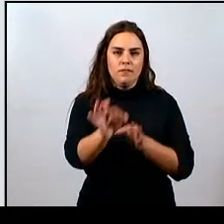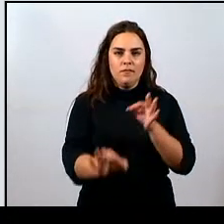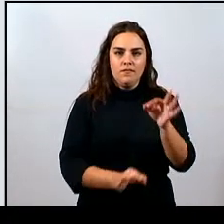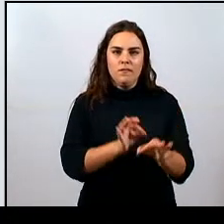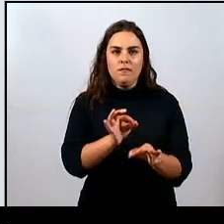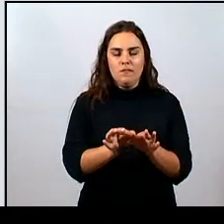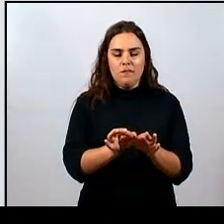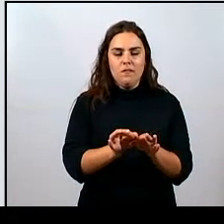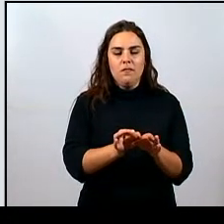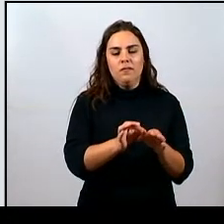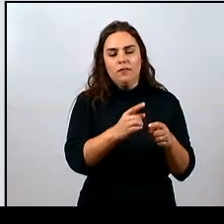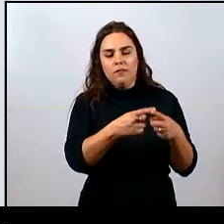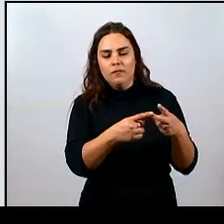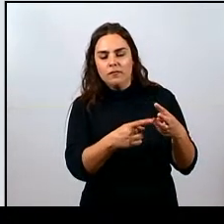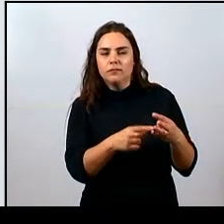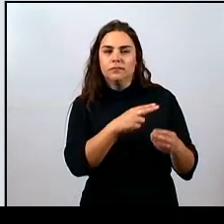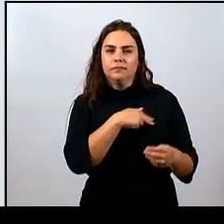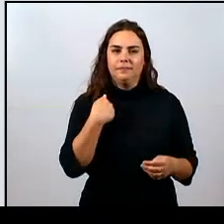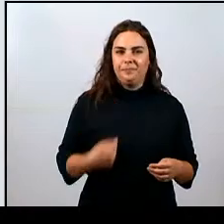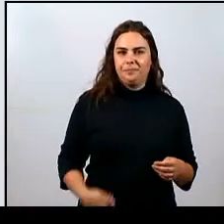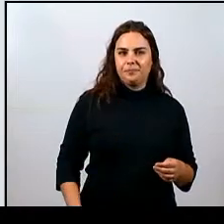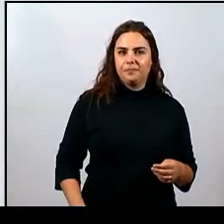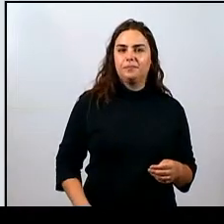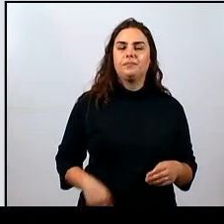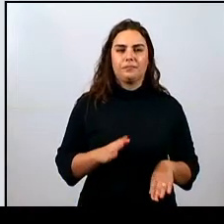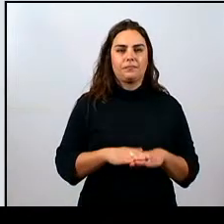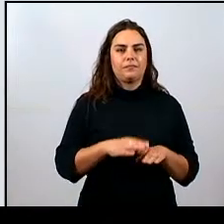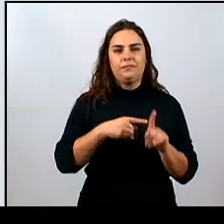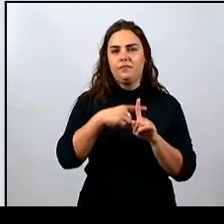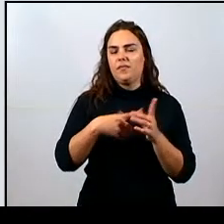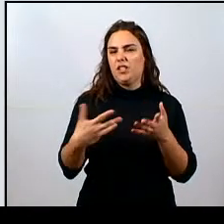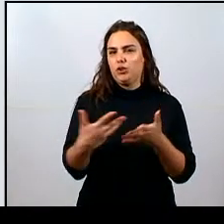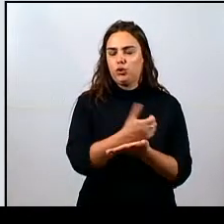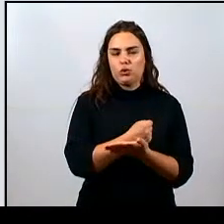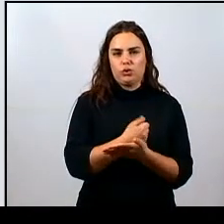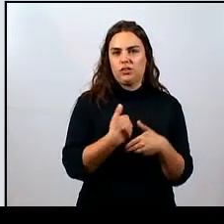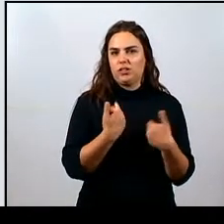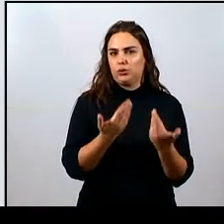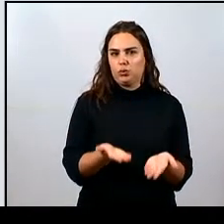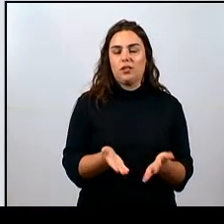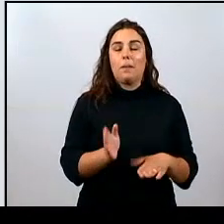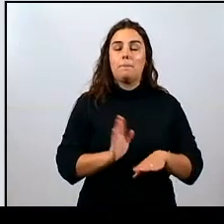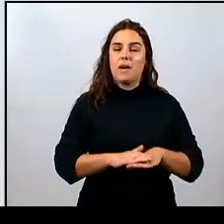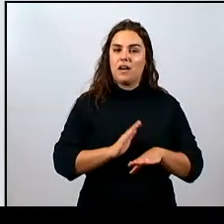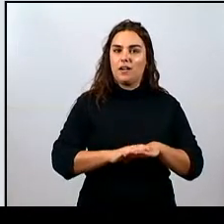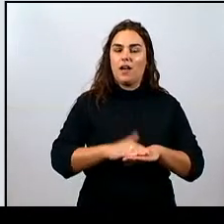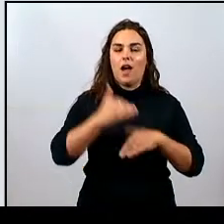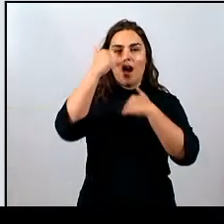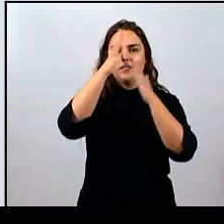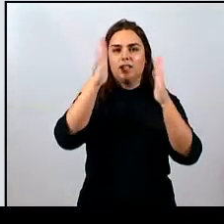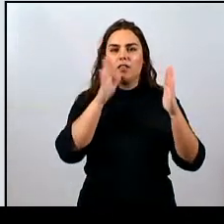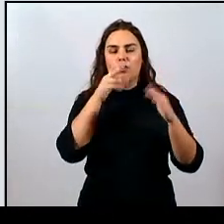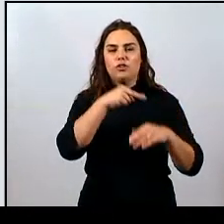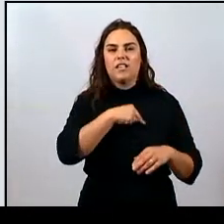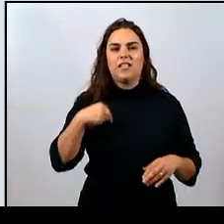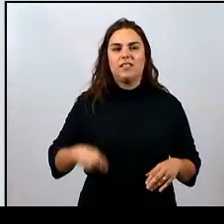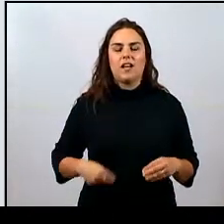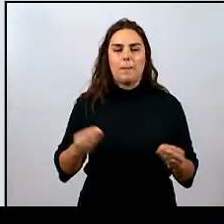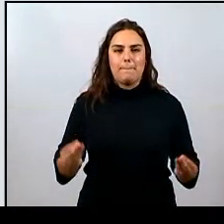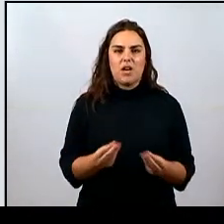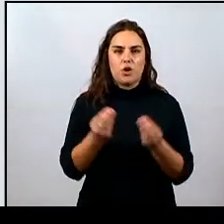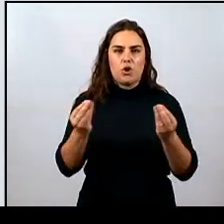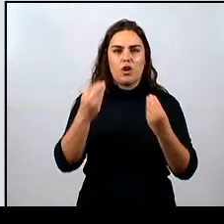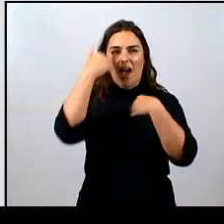distintos dispositivos sanitarios en todos los niveles asistenciales para poder mejorar la atención sanitaria, la